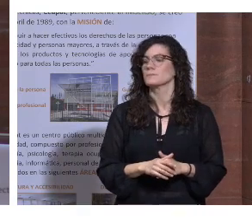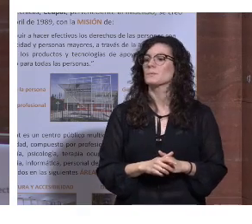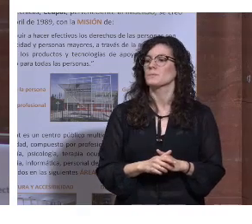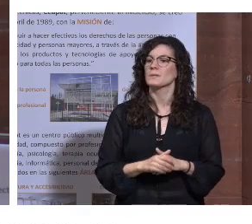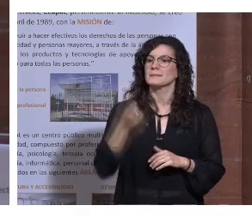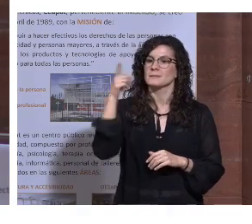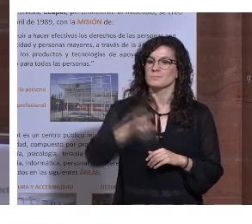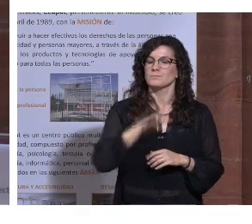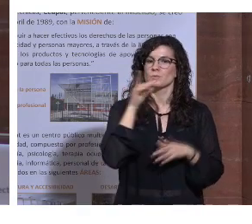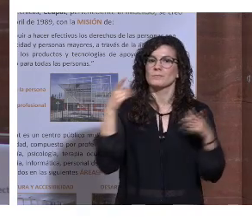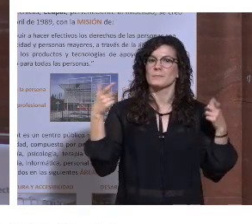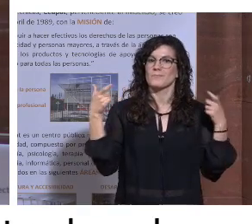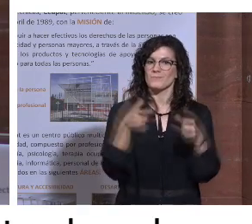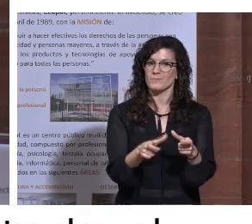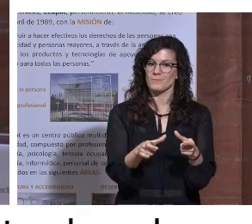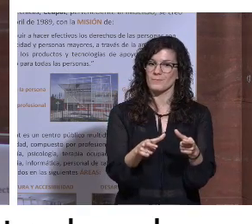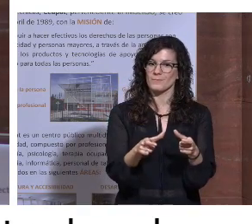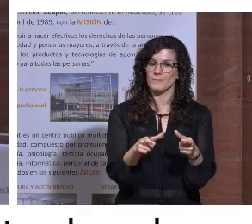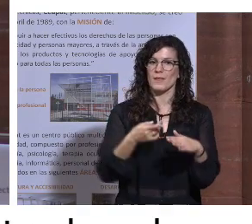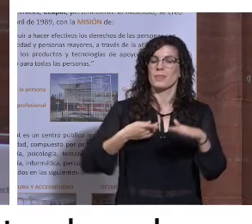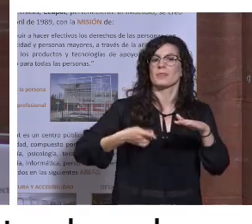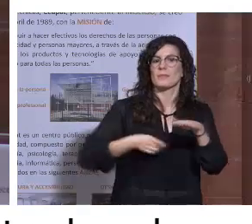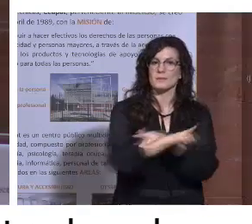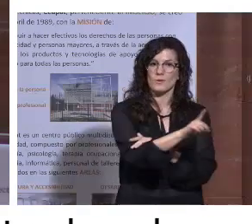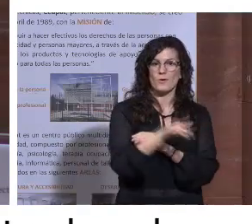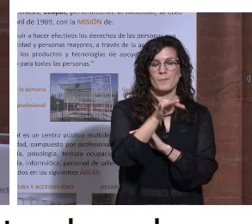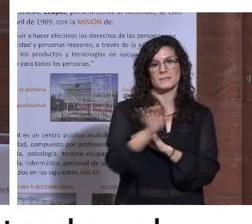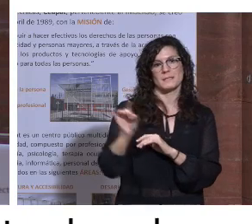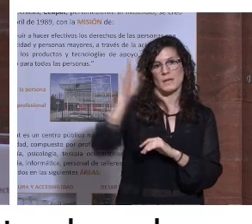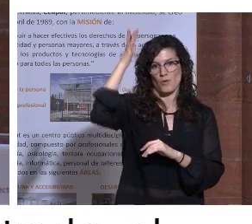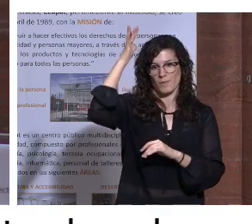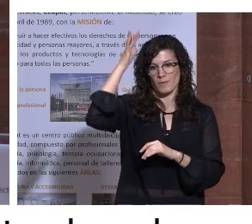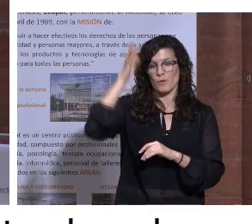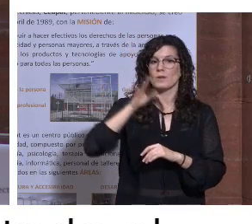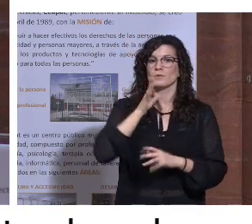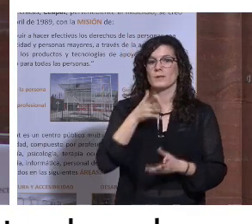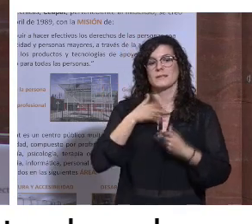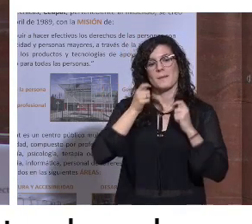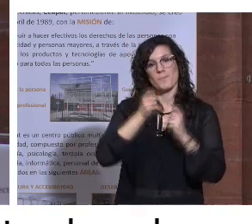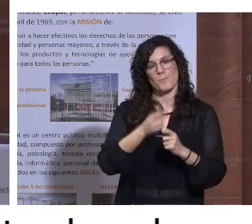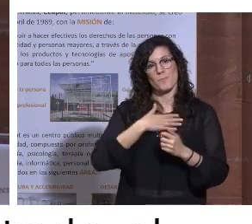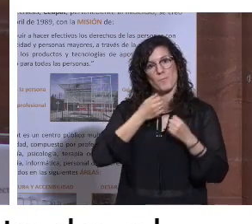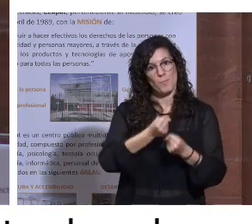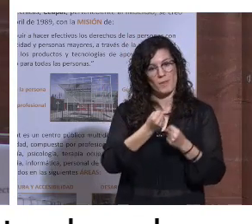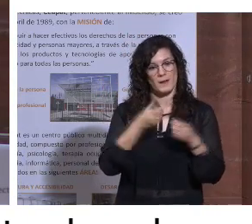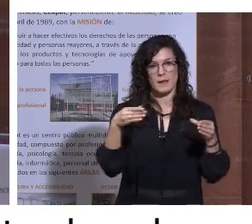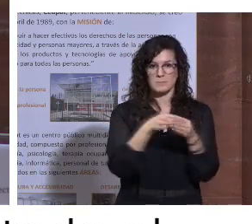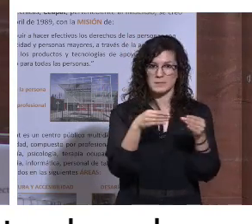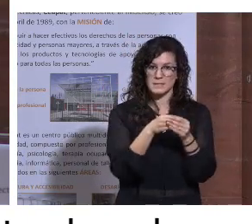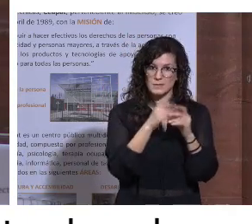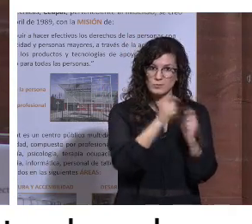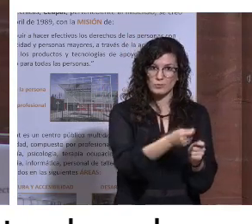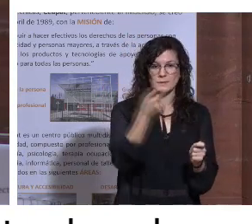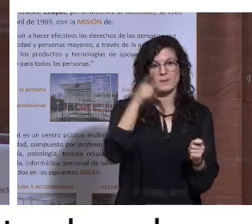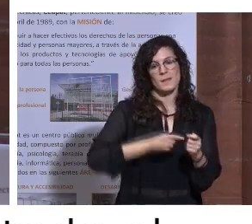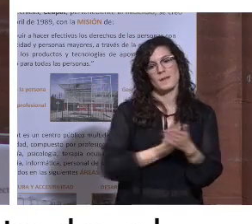todo el campo del desarrollo y la innovación. Y es empoderar al Inserso y es empoderar a la